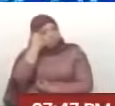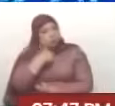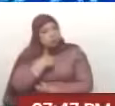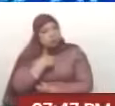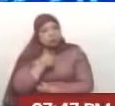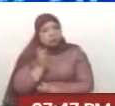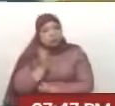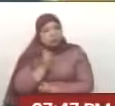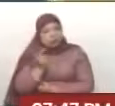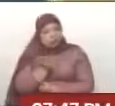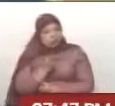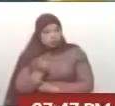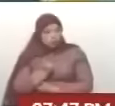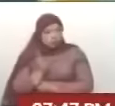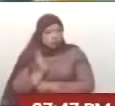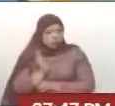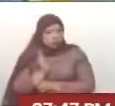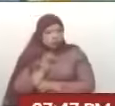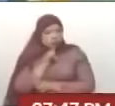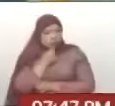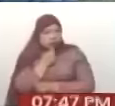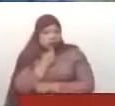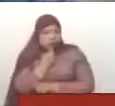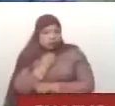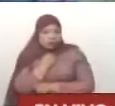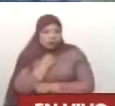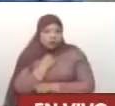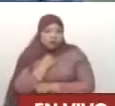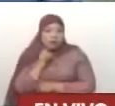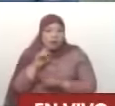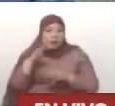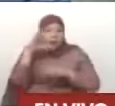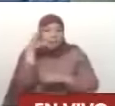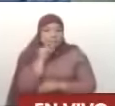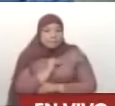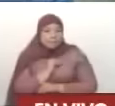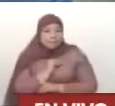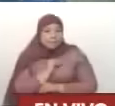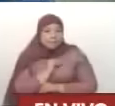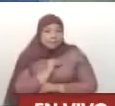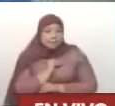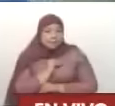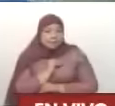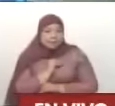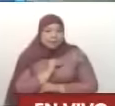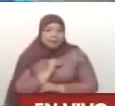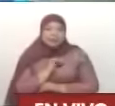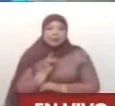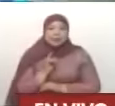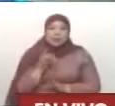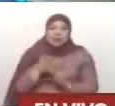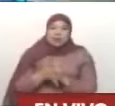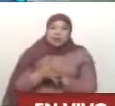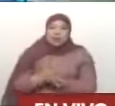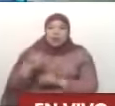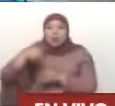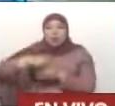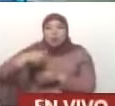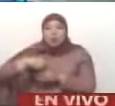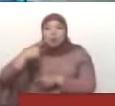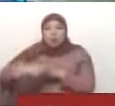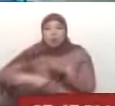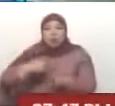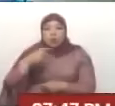que te voy a dar, pero aquí entre tú y yo. Apague todo. Sí. Yo pienso que todo esto tiene que ver con las elecciones del